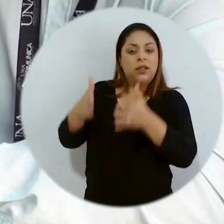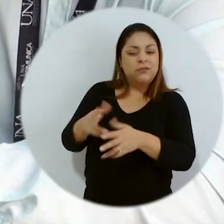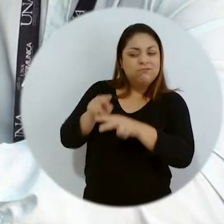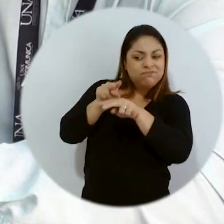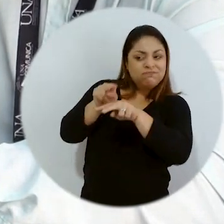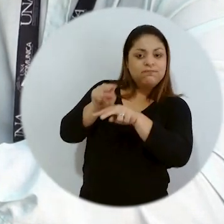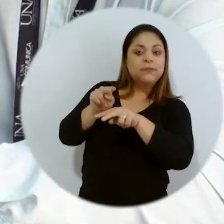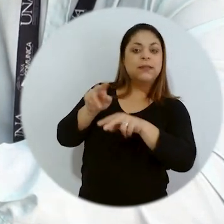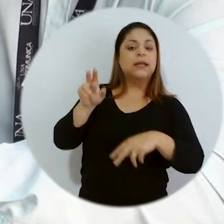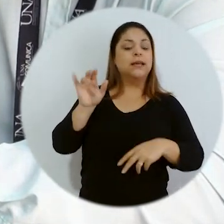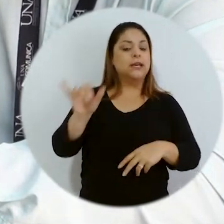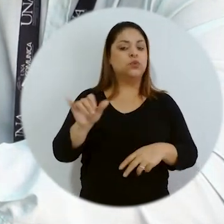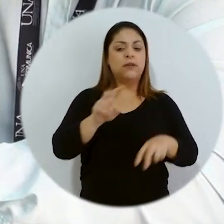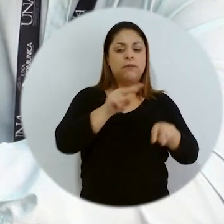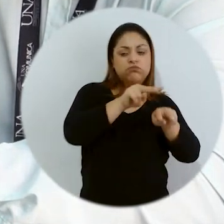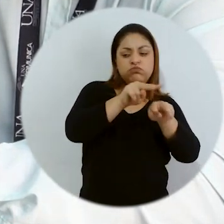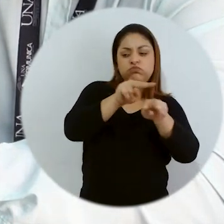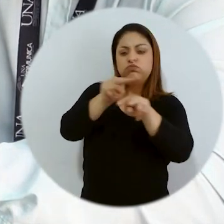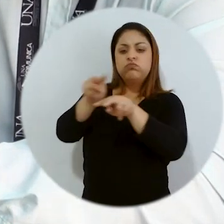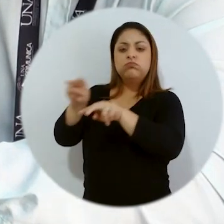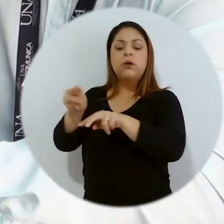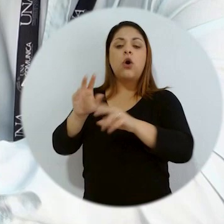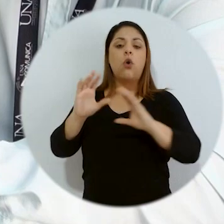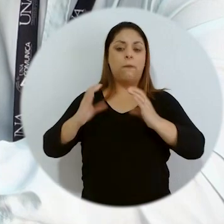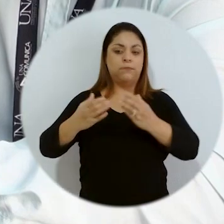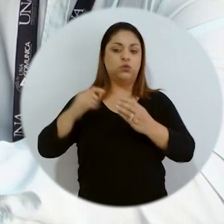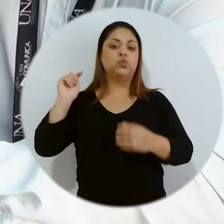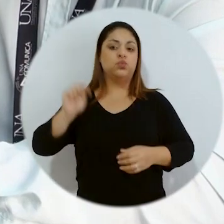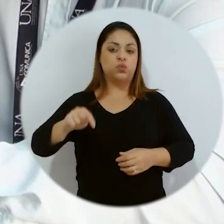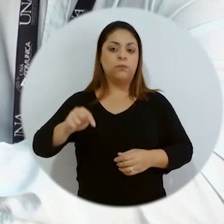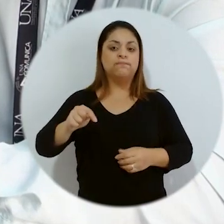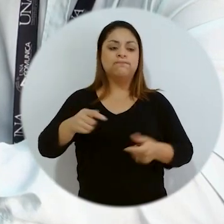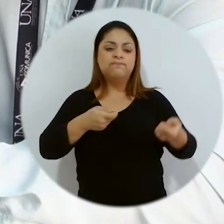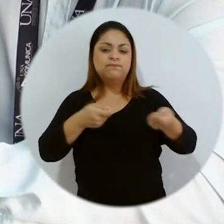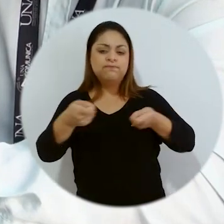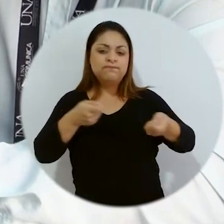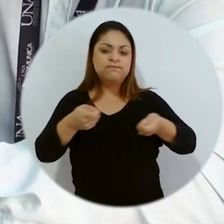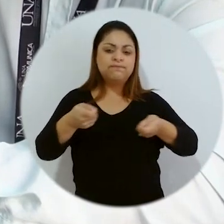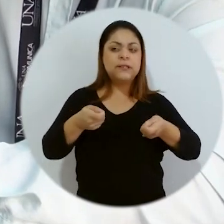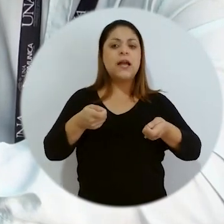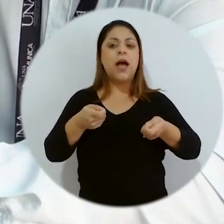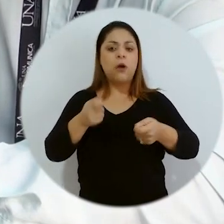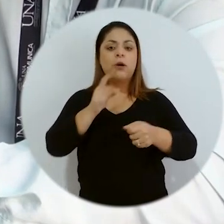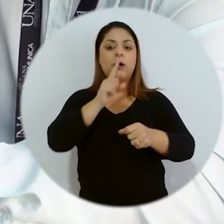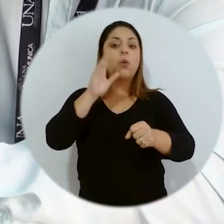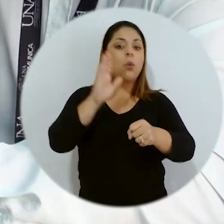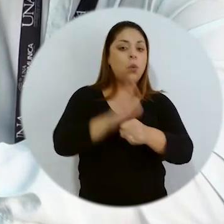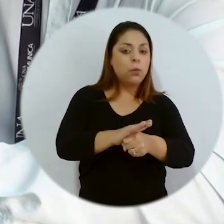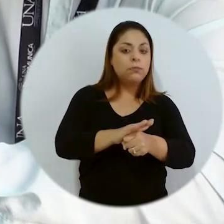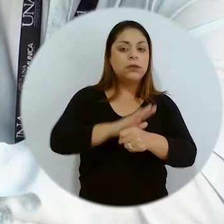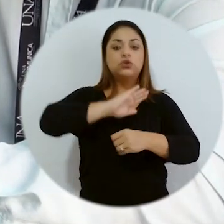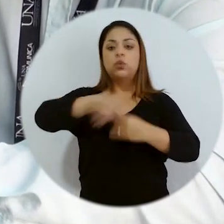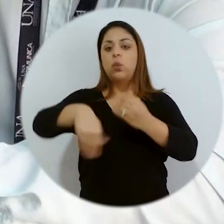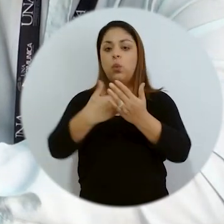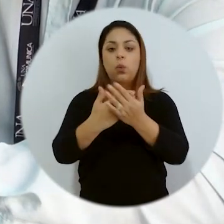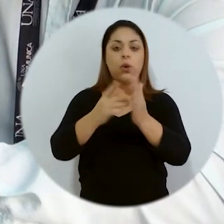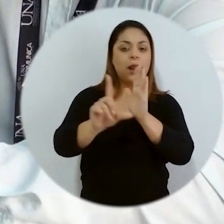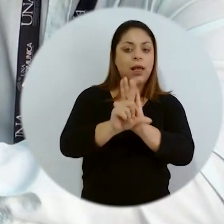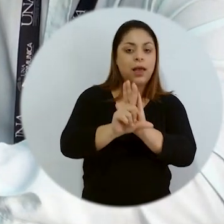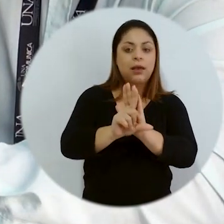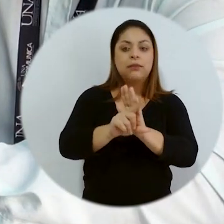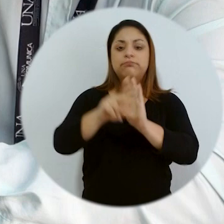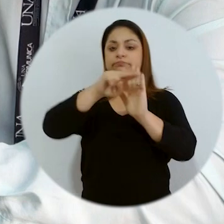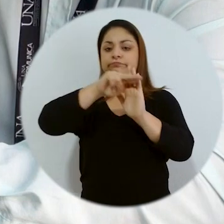vida estudiantil, ¿verdad?, que es ese contacto directo con la población estudiantil. Esa comisión entonces pues regula, ¿verdad?, que se cumplan